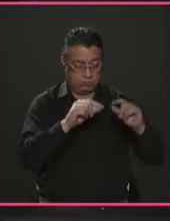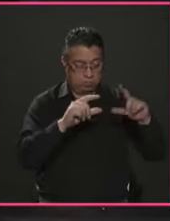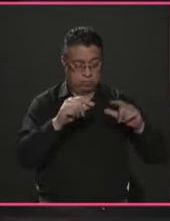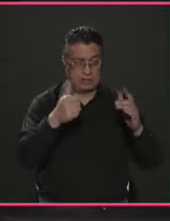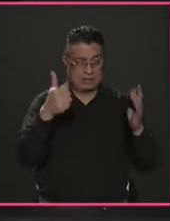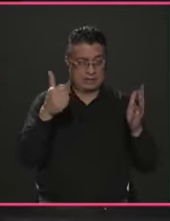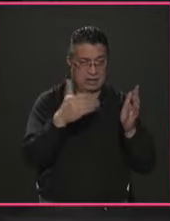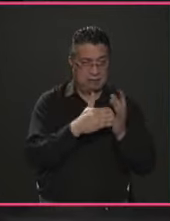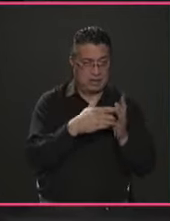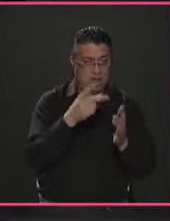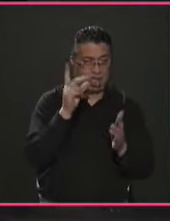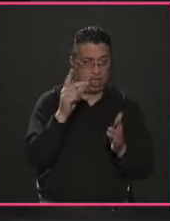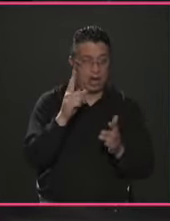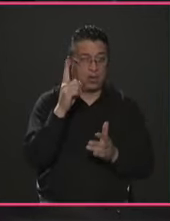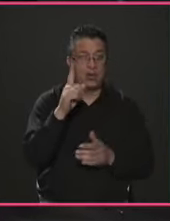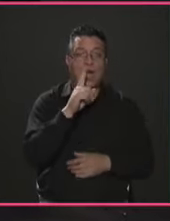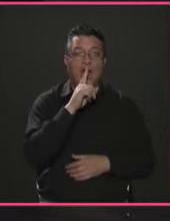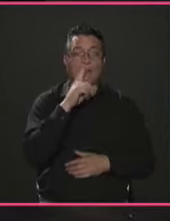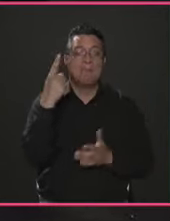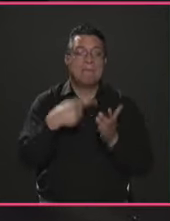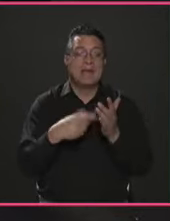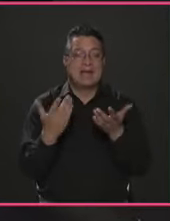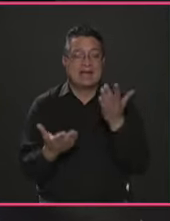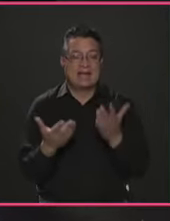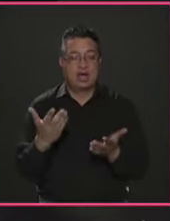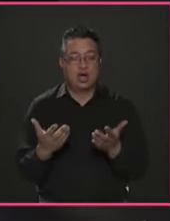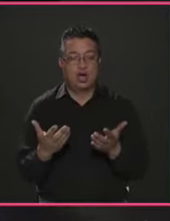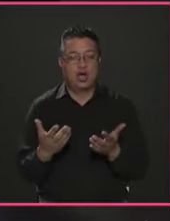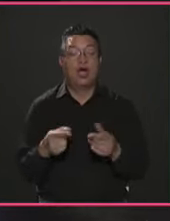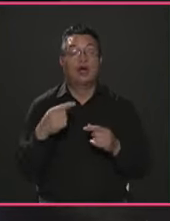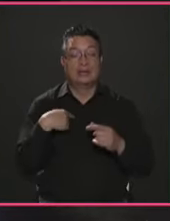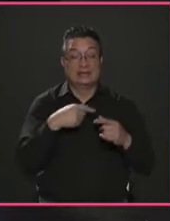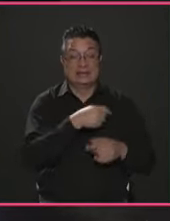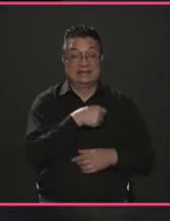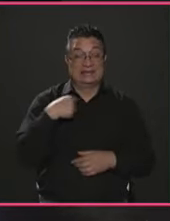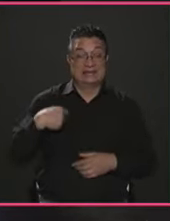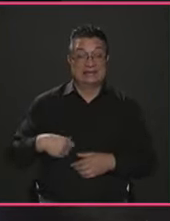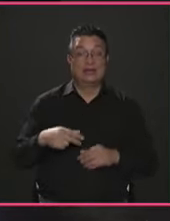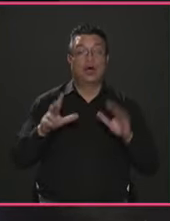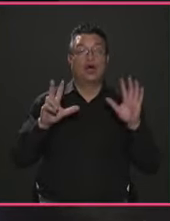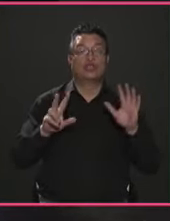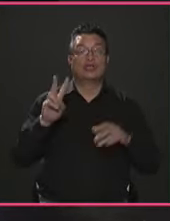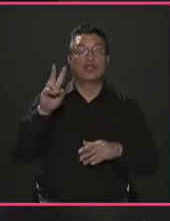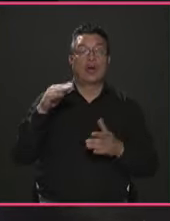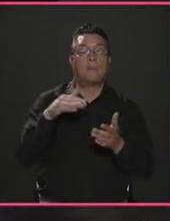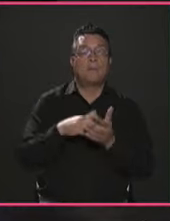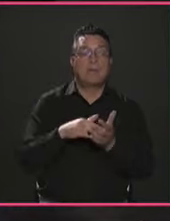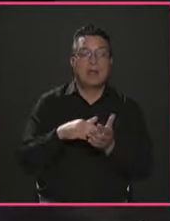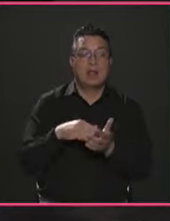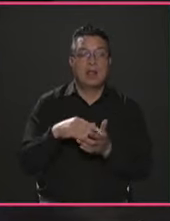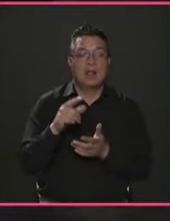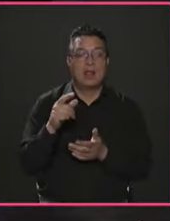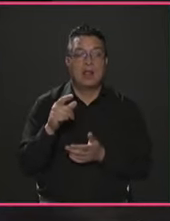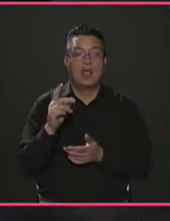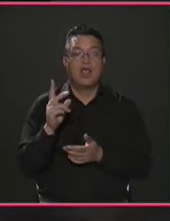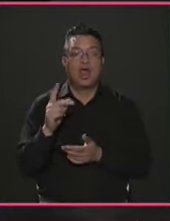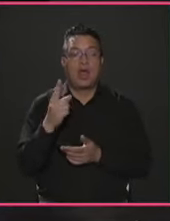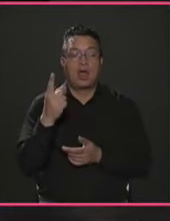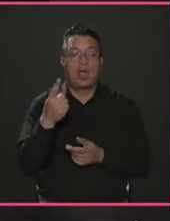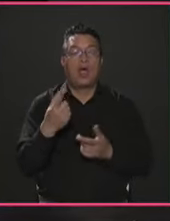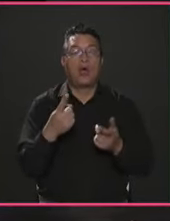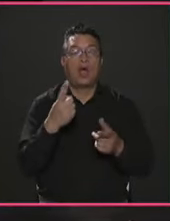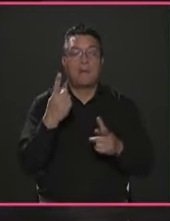$6000 la tonelada llegó en el mercado chino a 82,000 la tonelada felizmente en esa